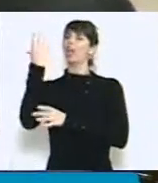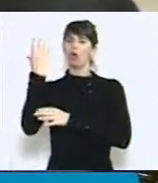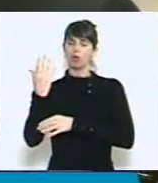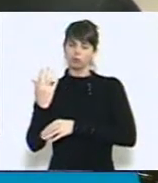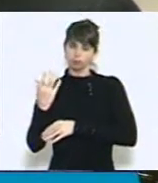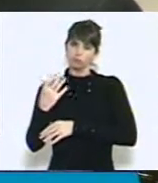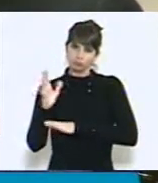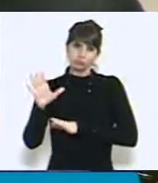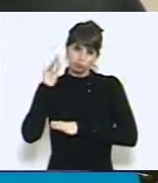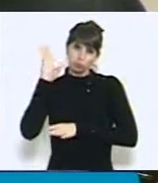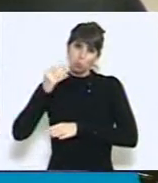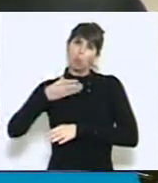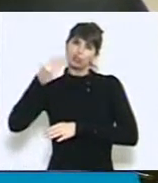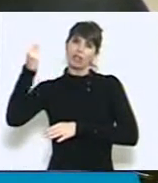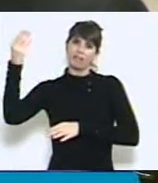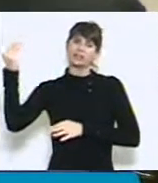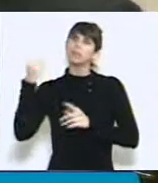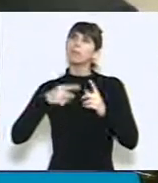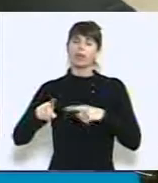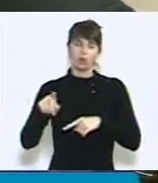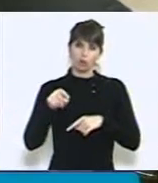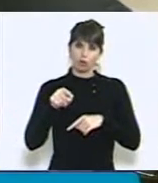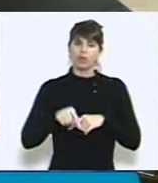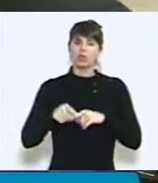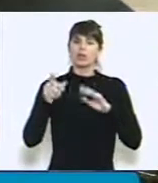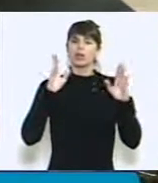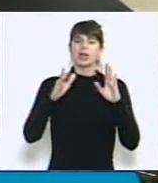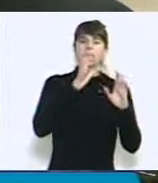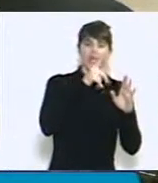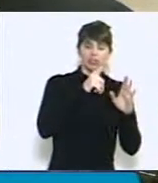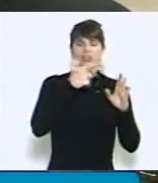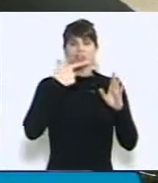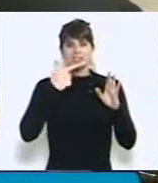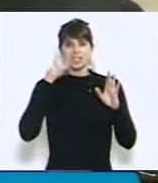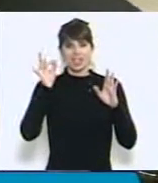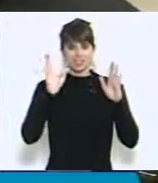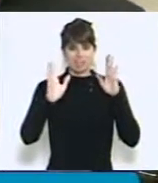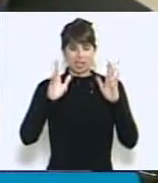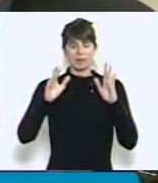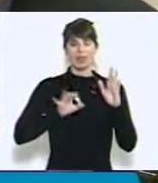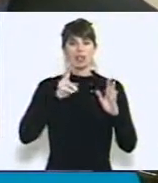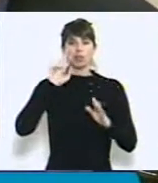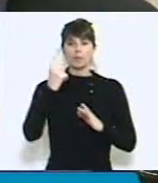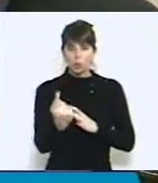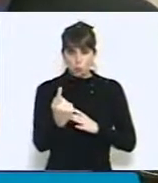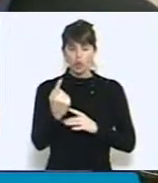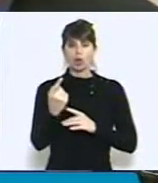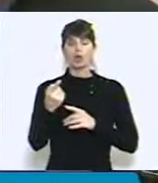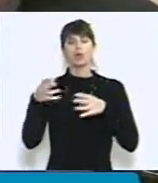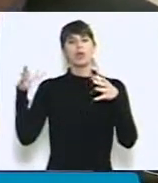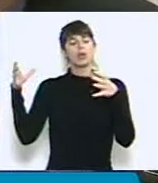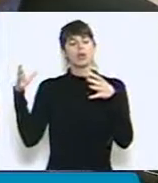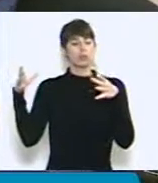acá que entre el 14 y el 17 de diciembre del 2001, el Frente Nacional contra